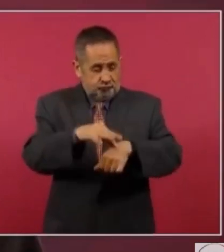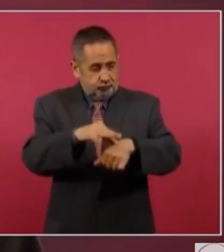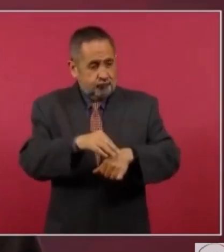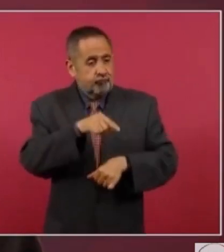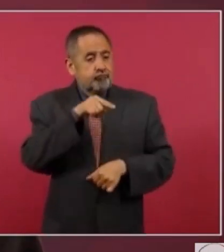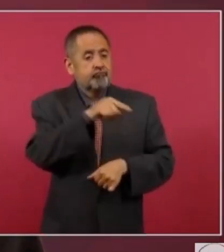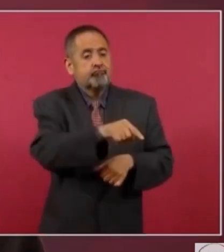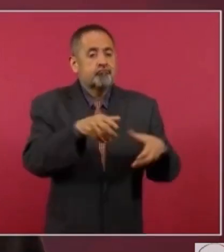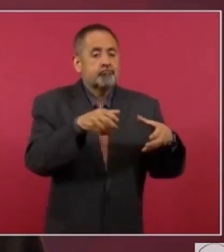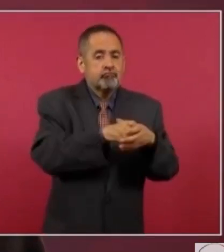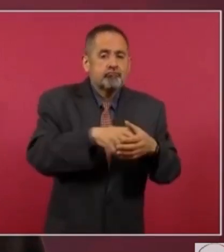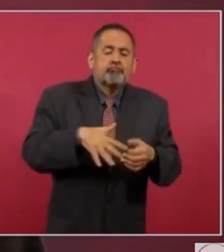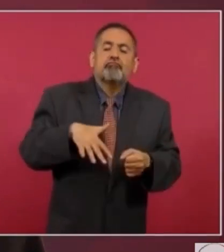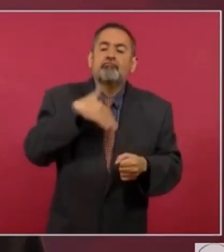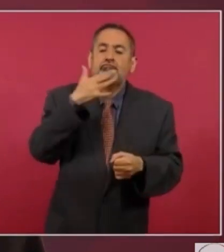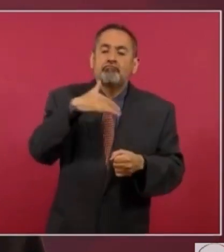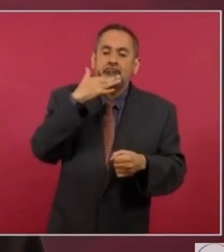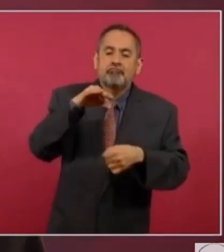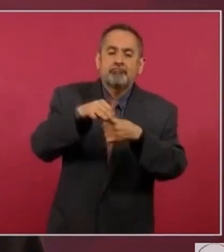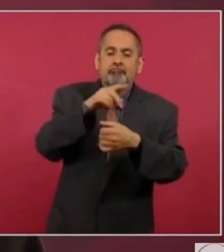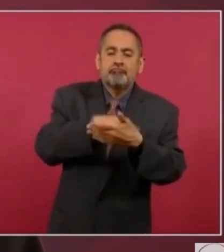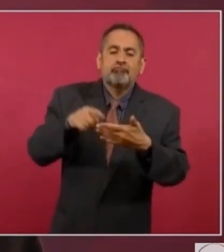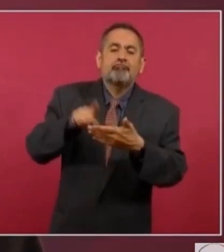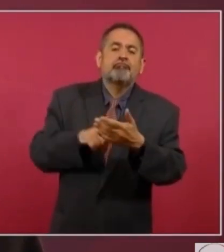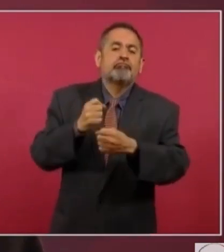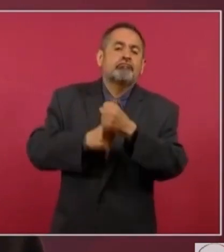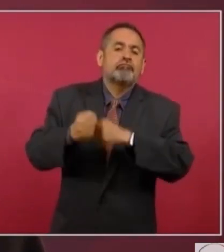participó en el fraude electoral del 2006.